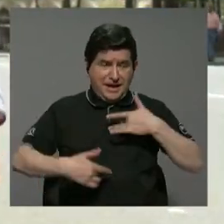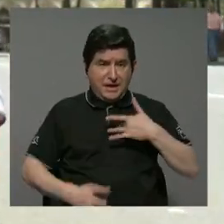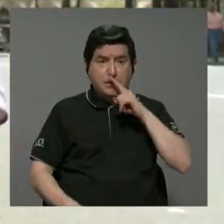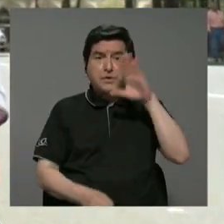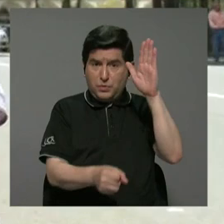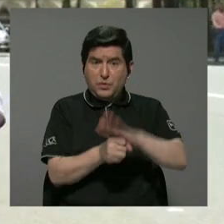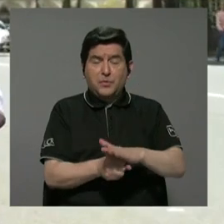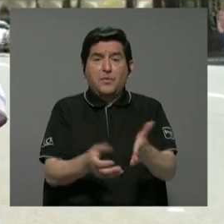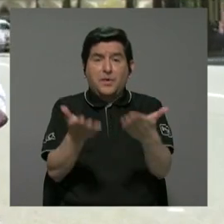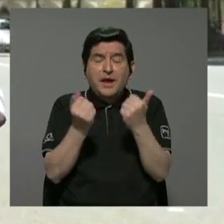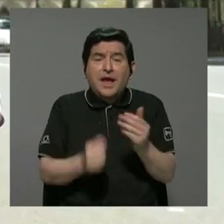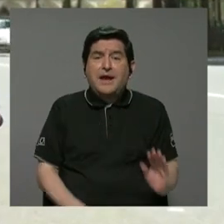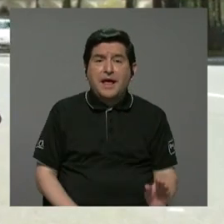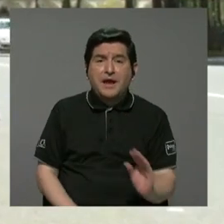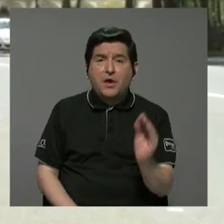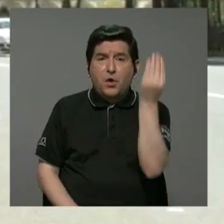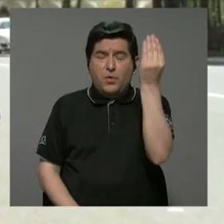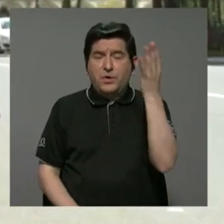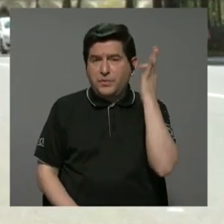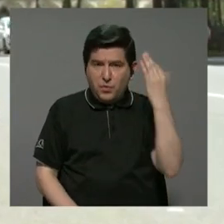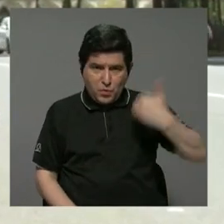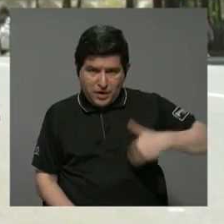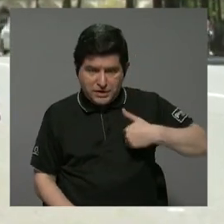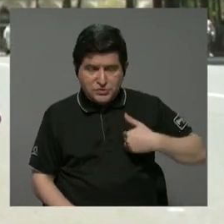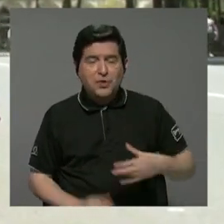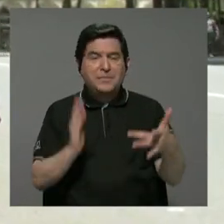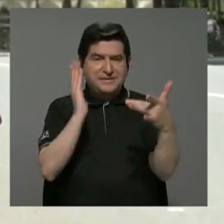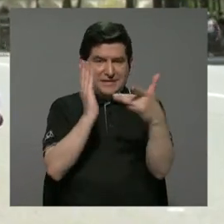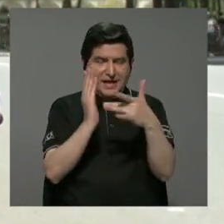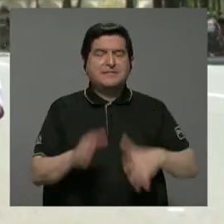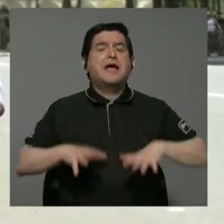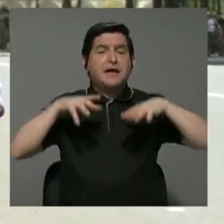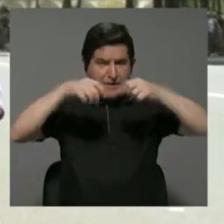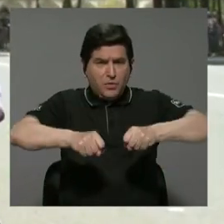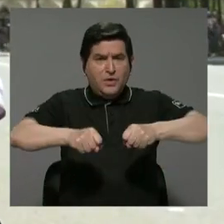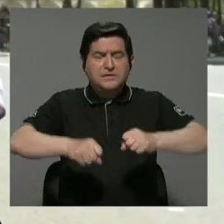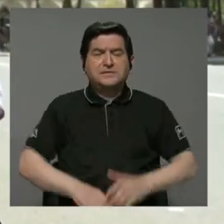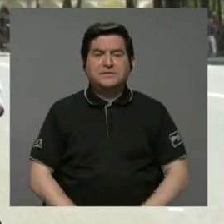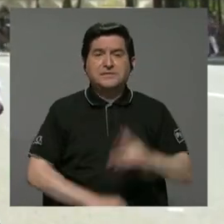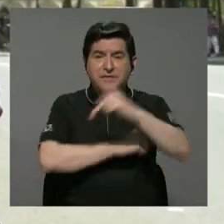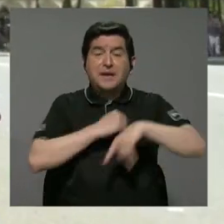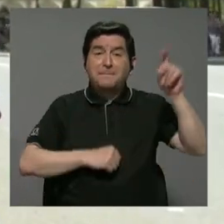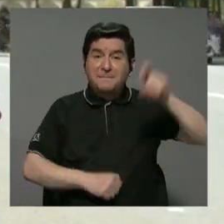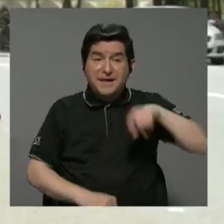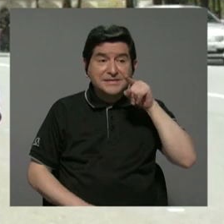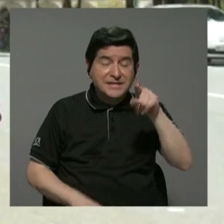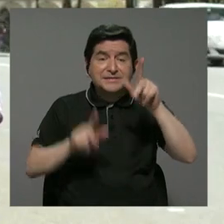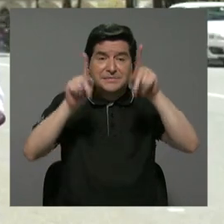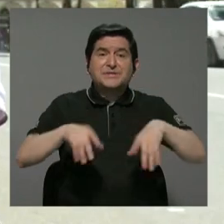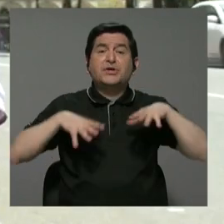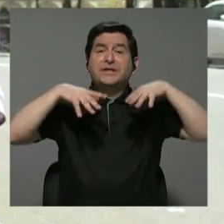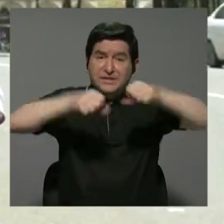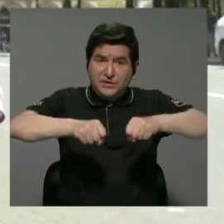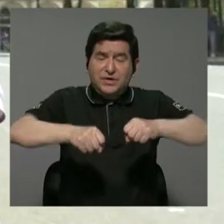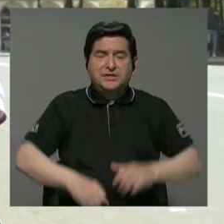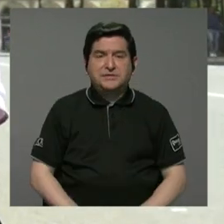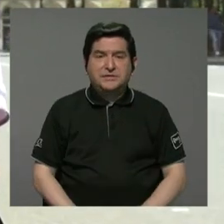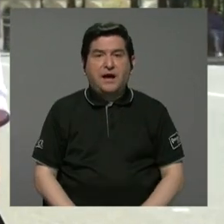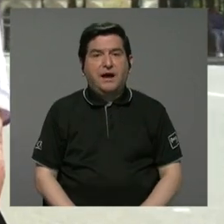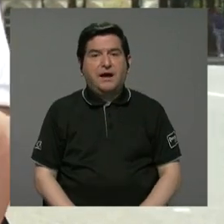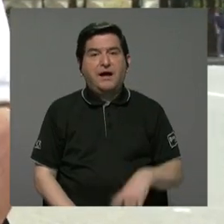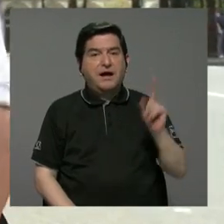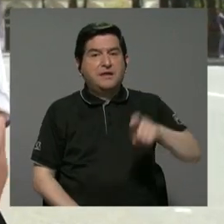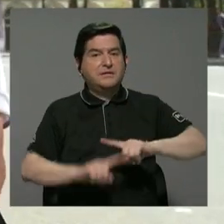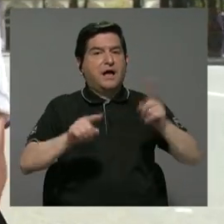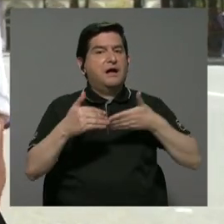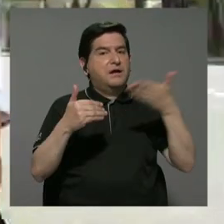Es que queremos que los muchachos y las muchachas que llegan al instituto se gradúen, porque el país necesita que se gradúen. Y para hacerlo necesitamos